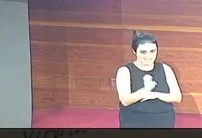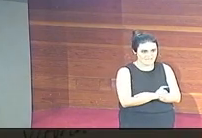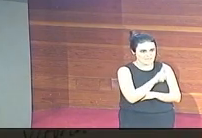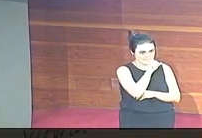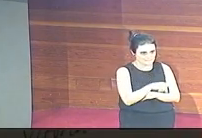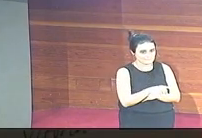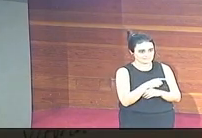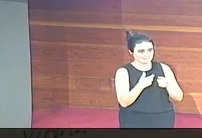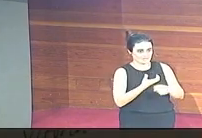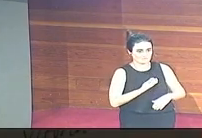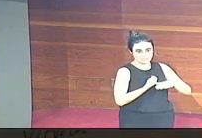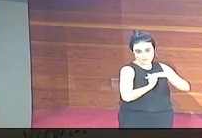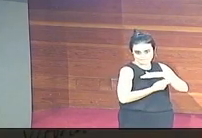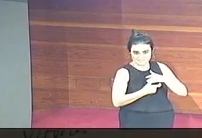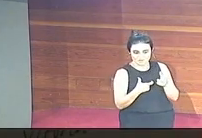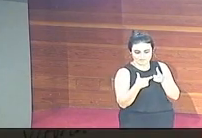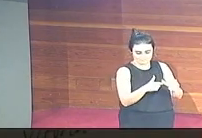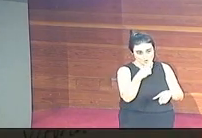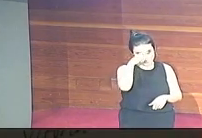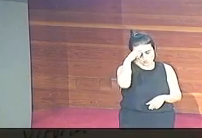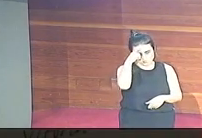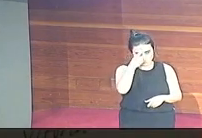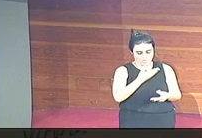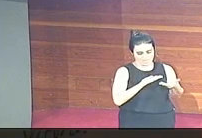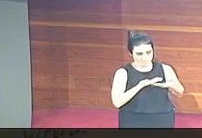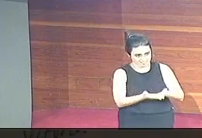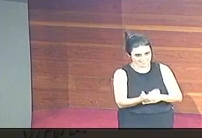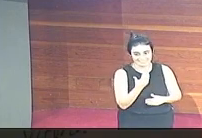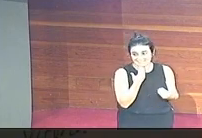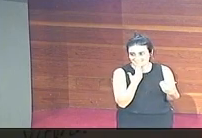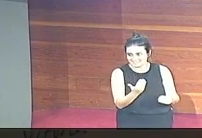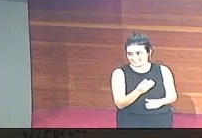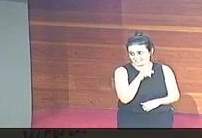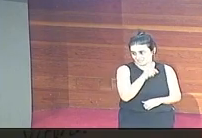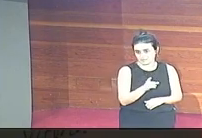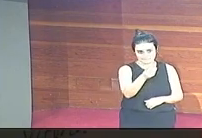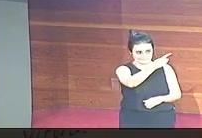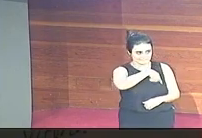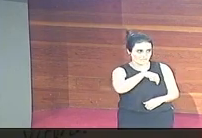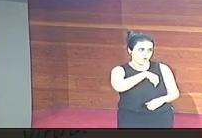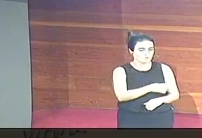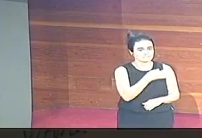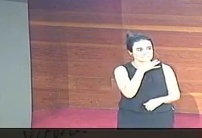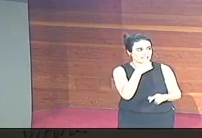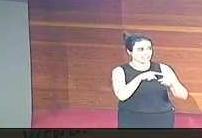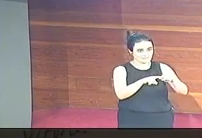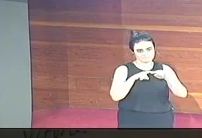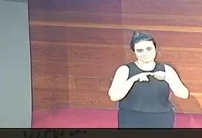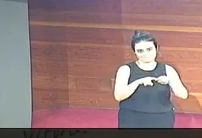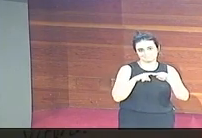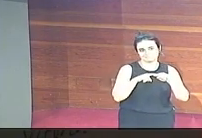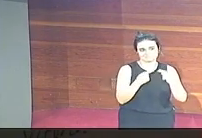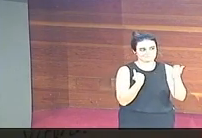de vitoria gracias jose felix por la invitación y por compartir con todos ustedes una tarde de